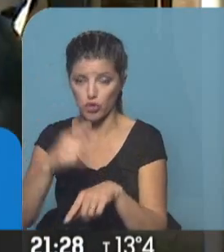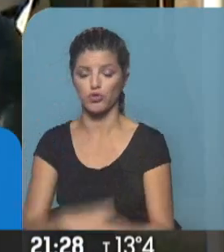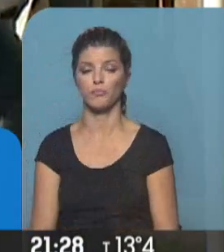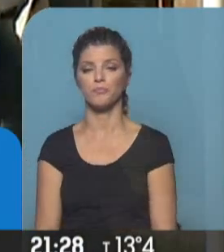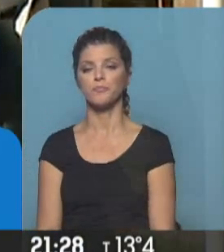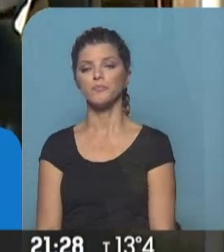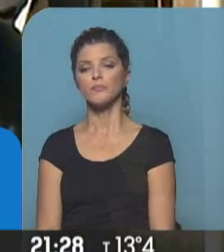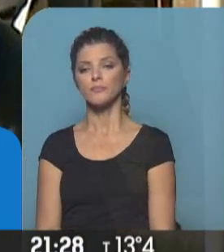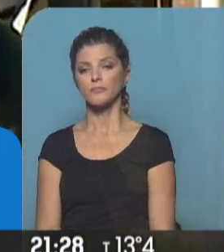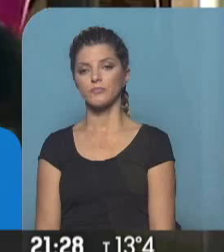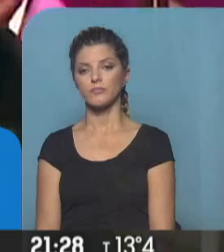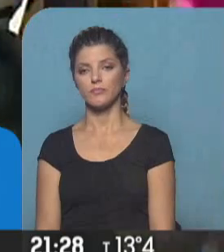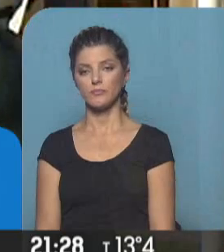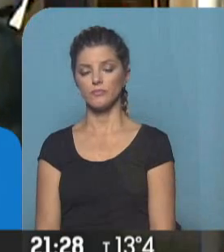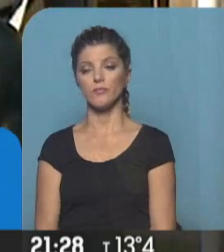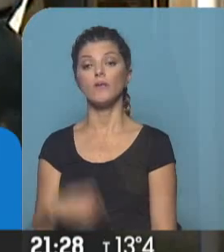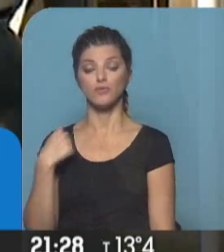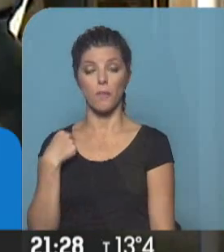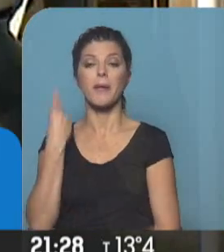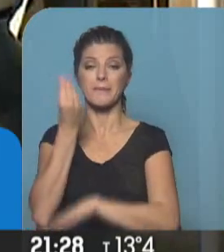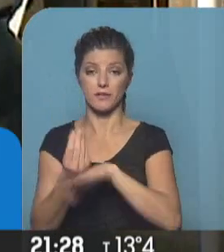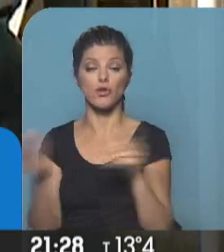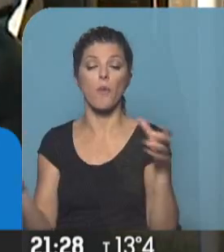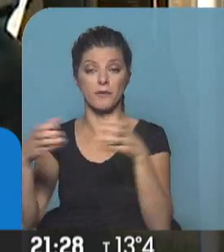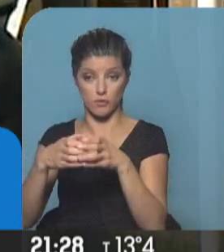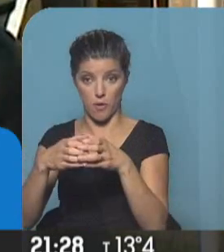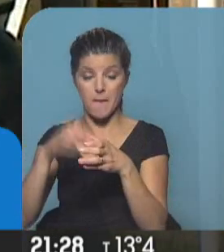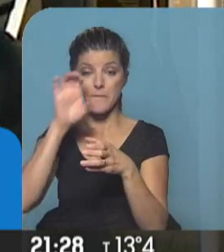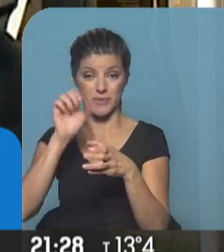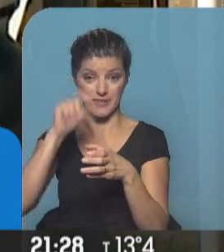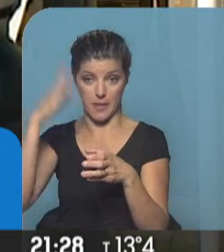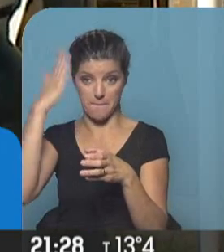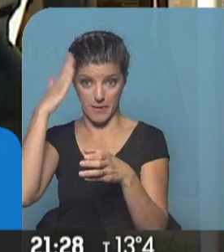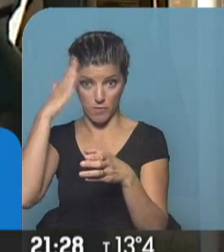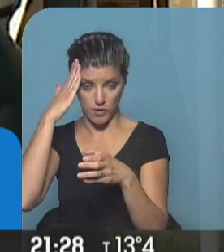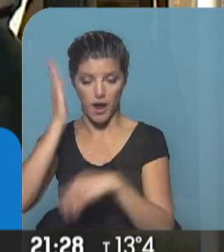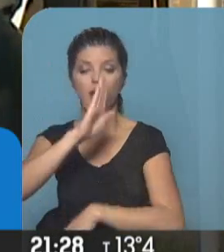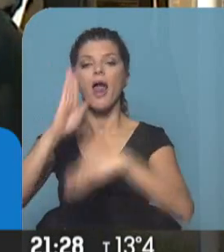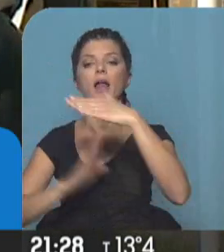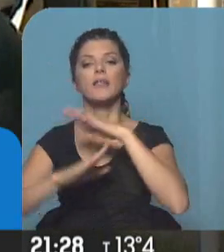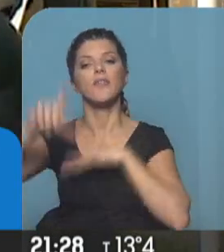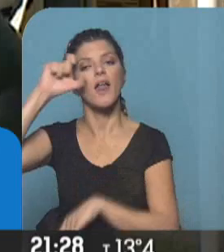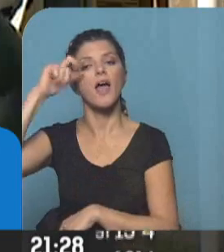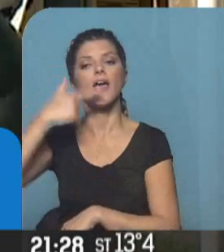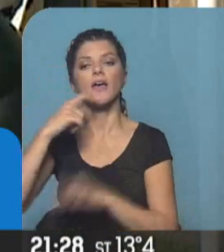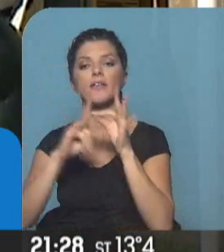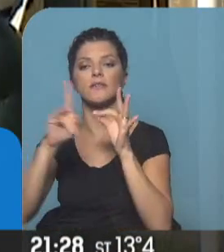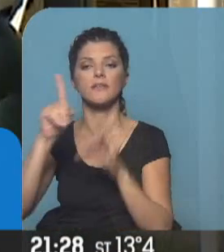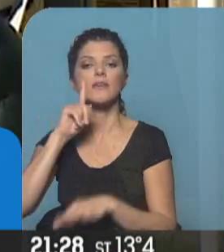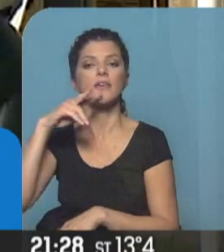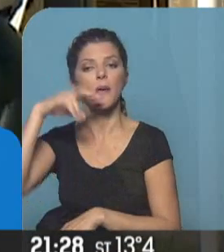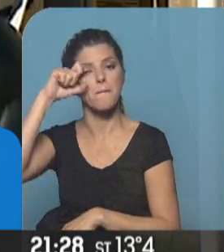en representación de la Comisión Provincial por la Memoria que dirige Adolfo Pérez Esquivel como perito de